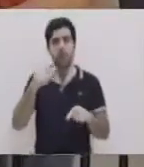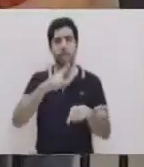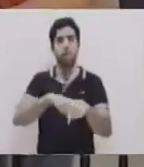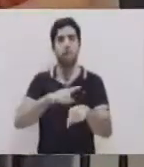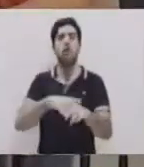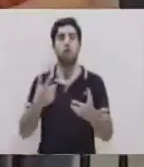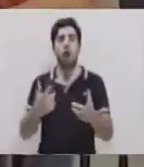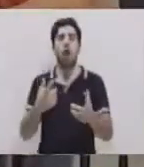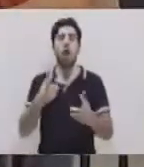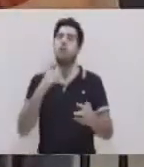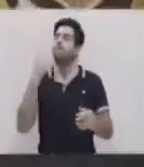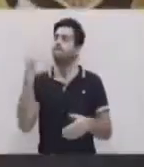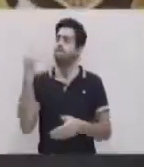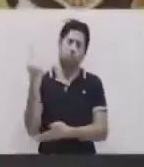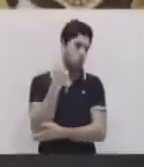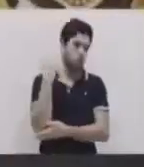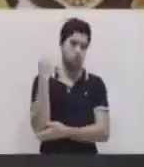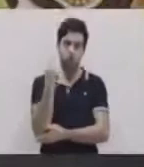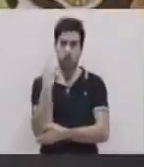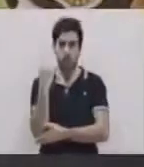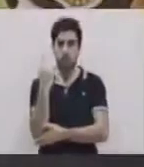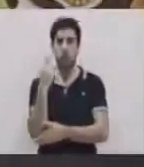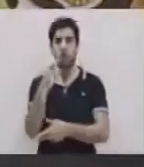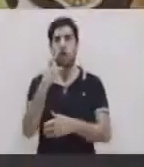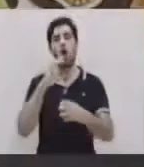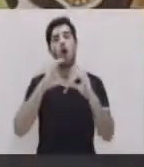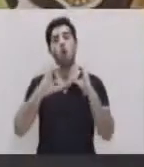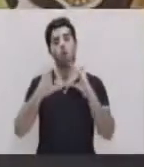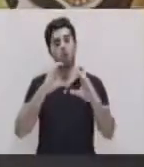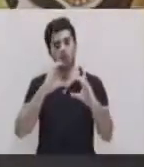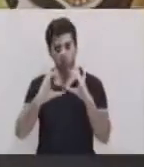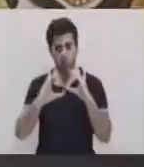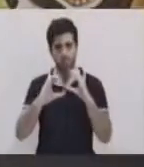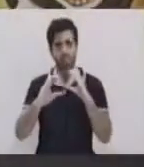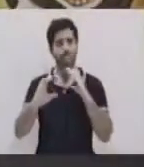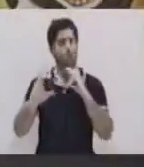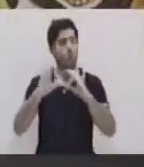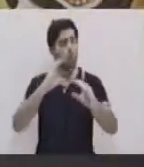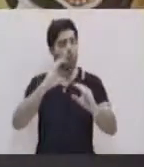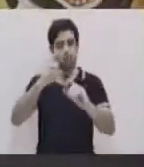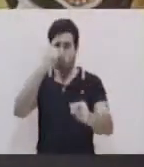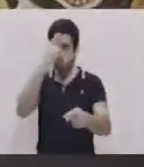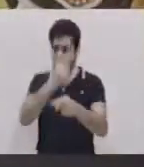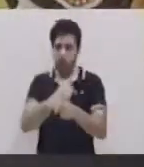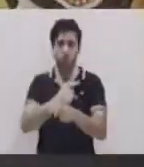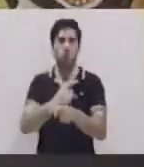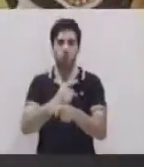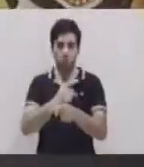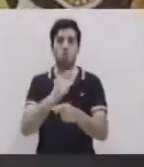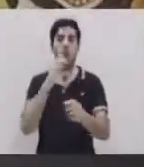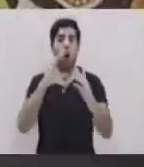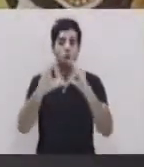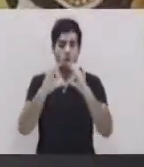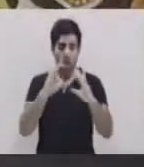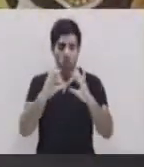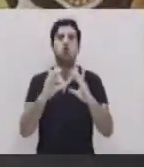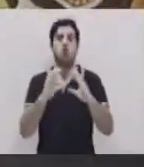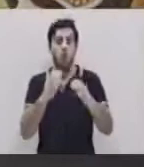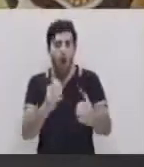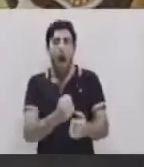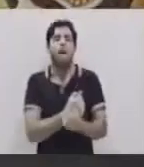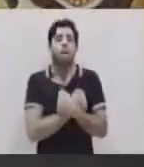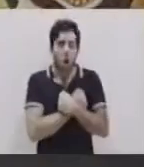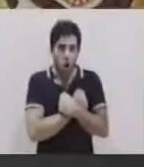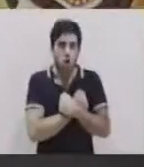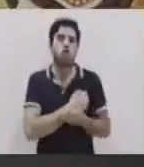es la comunicación. Y tiene que ser una comunicación donde haya amor, porque si yo me siento